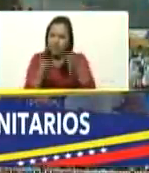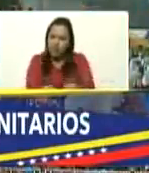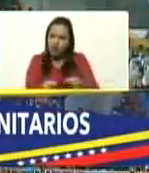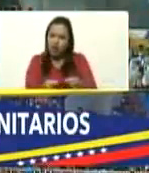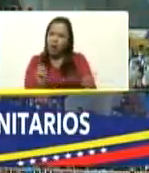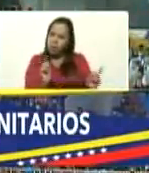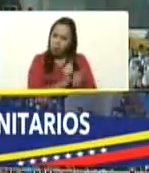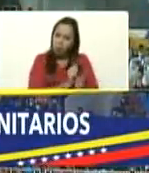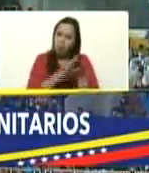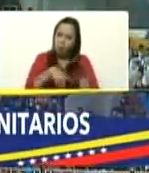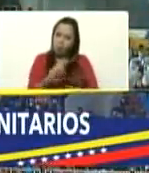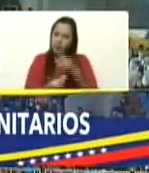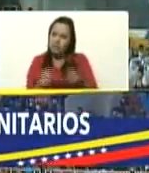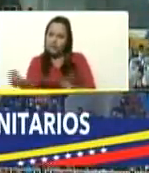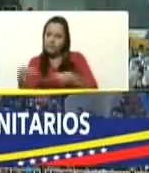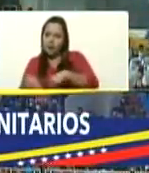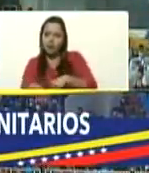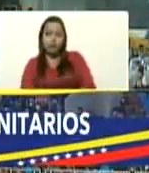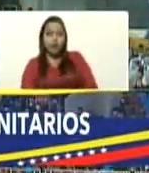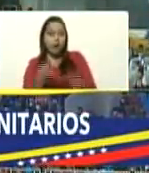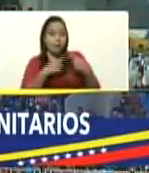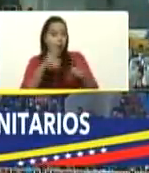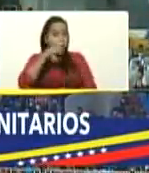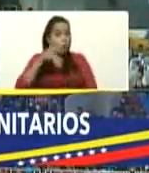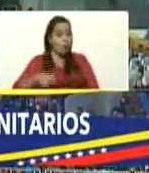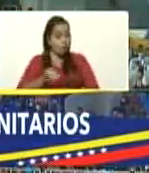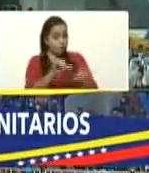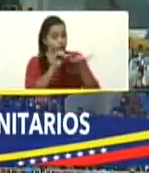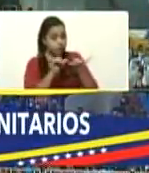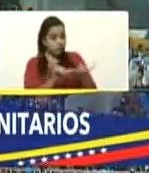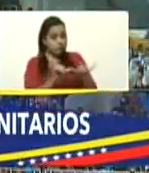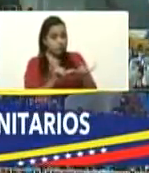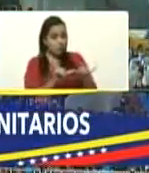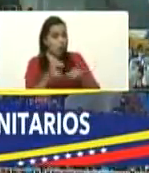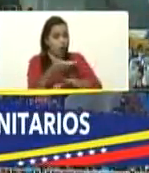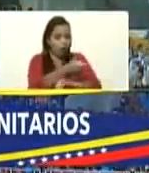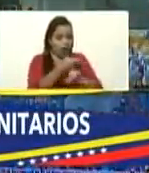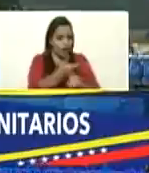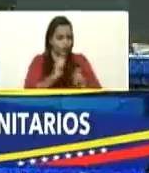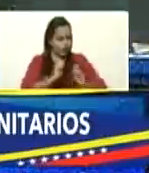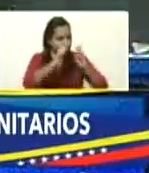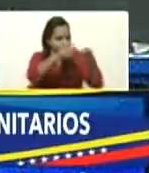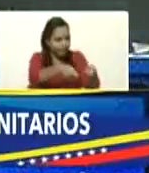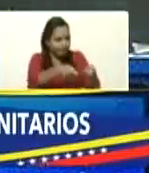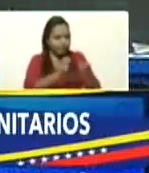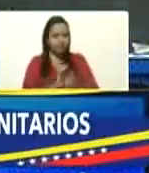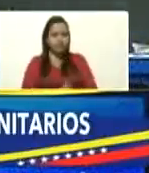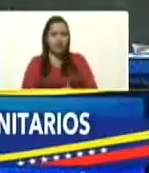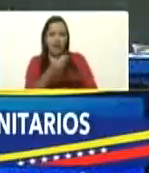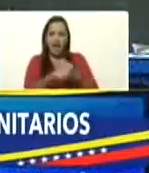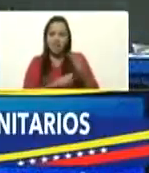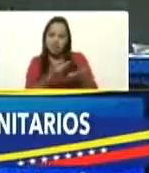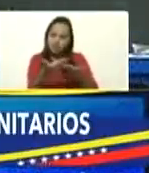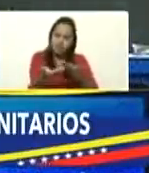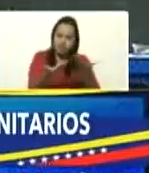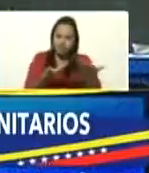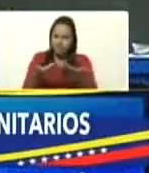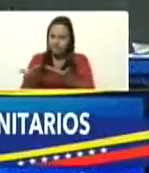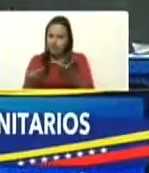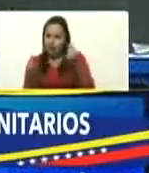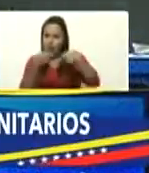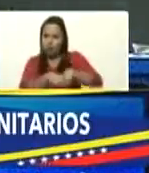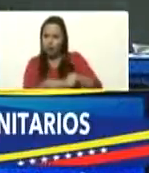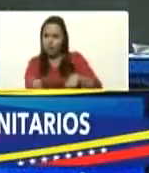poco podamos hacer más, pero que sea el pueblo el que verdaderamente gobierne, mediante un ejercicio de corresponsabilidad con